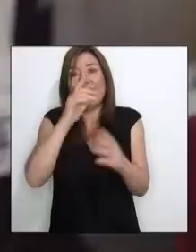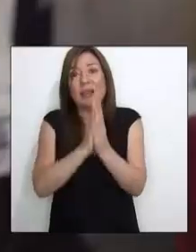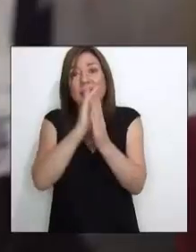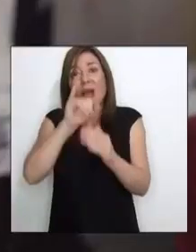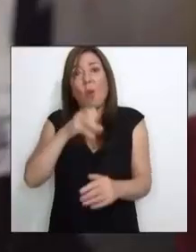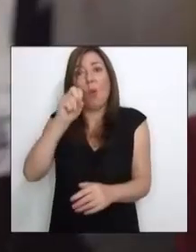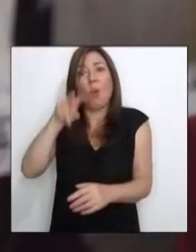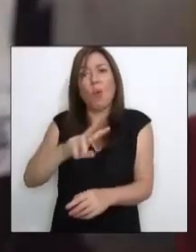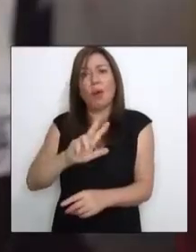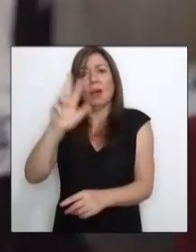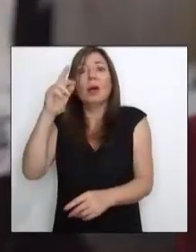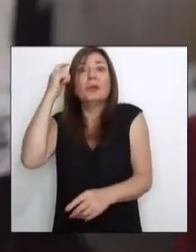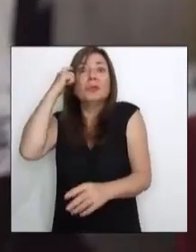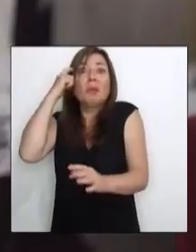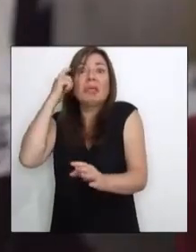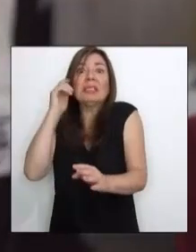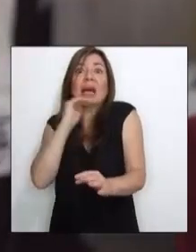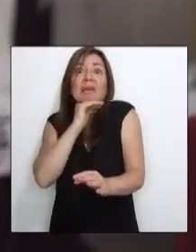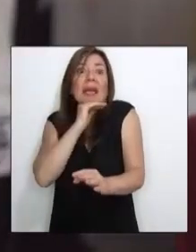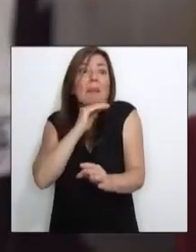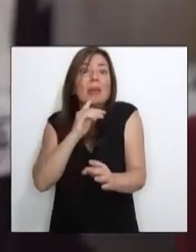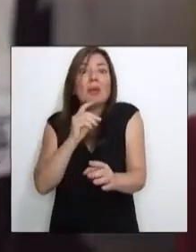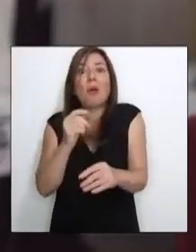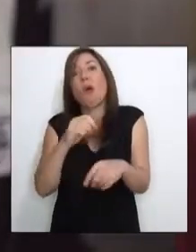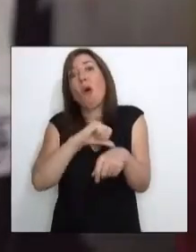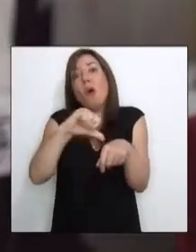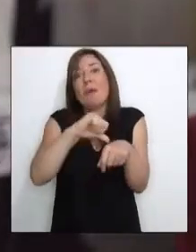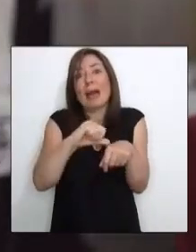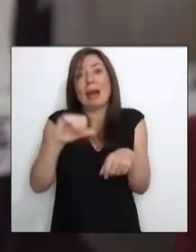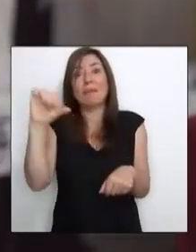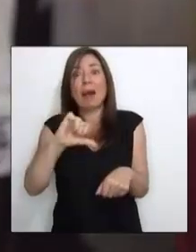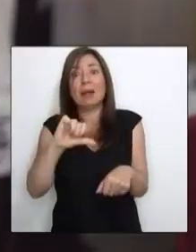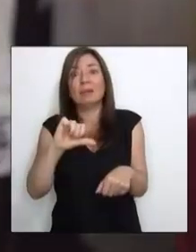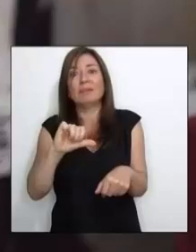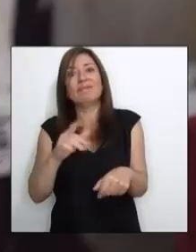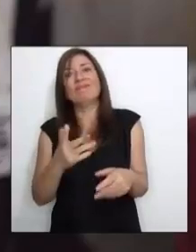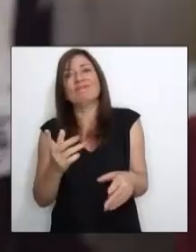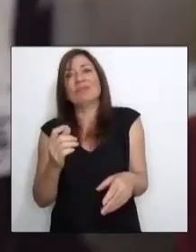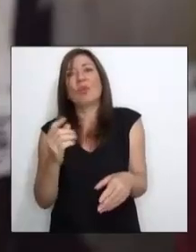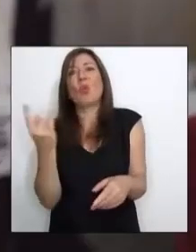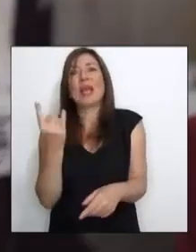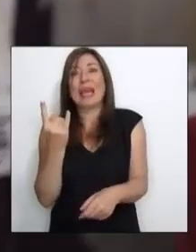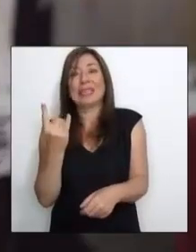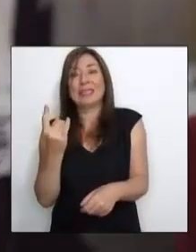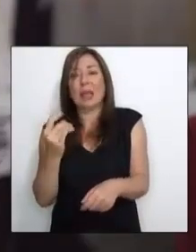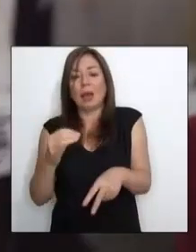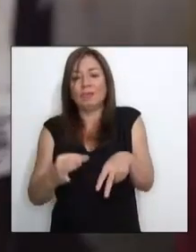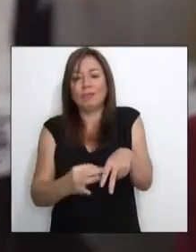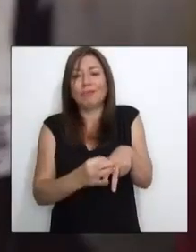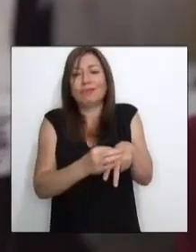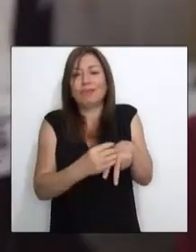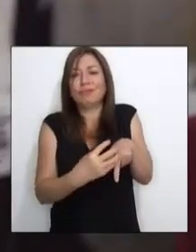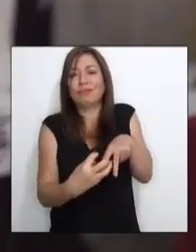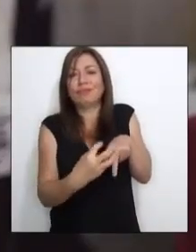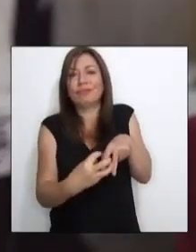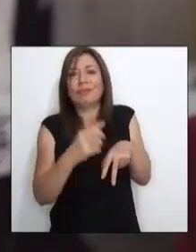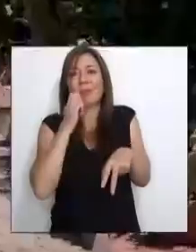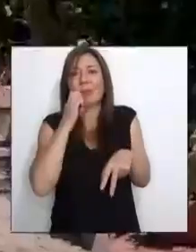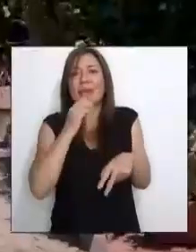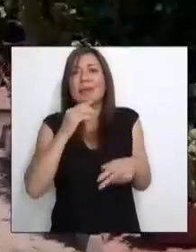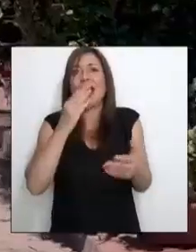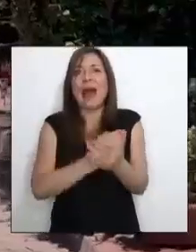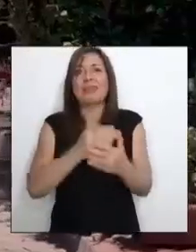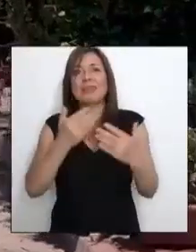Juan de Dios. Yo pensé que ahí lo iban a operar, que iba mal. Y ahí lo llevaron a urgencia, le pusieron sonda y eso fue